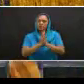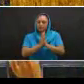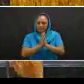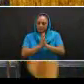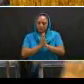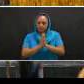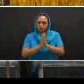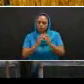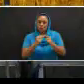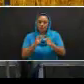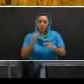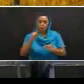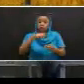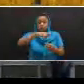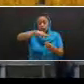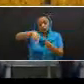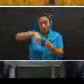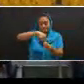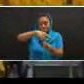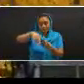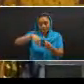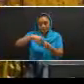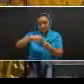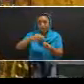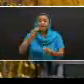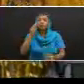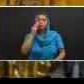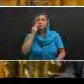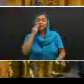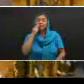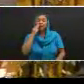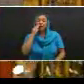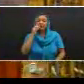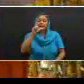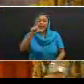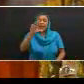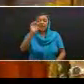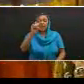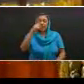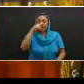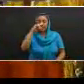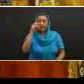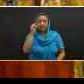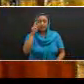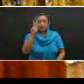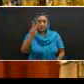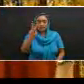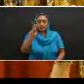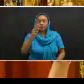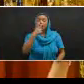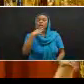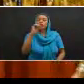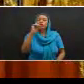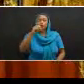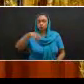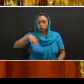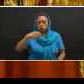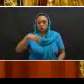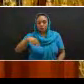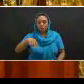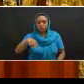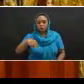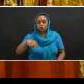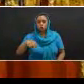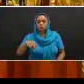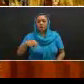también por su familia, Señor, por nuestra madre, por la hermana Leti, Señor, por sus hijos, por los nietos. En el nombre de